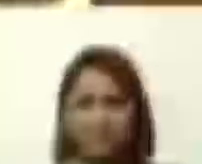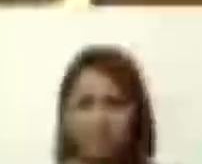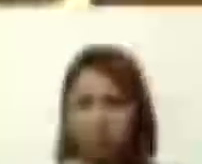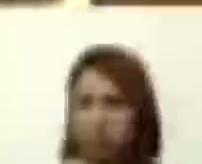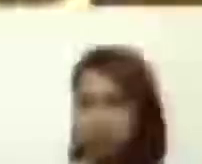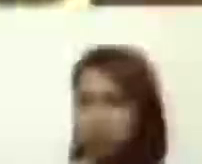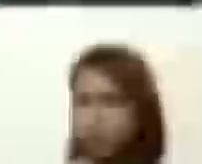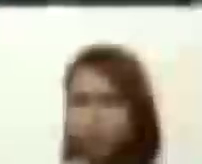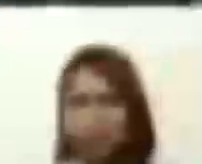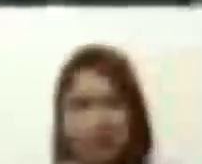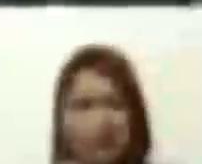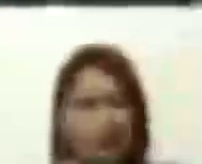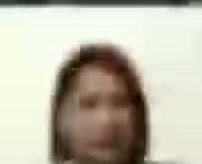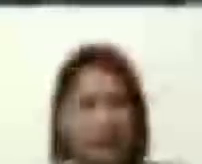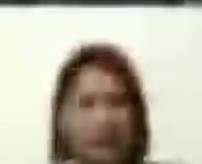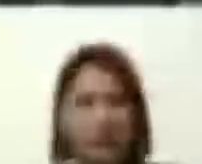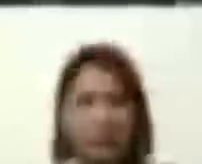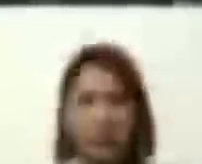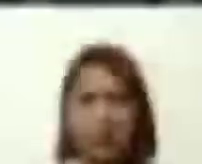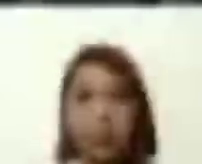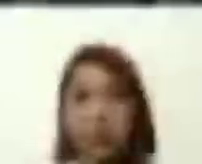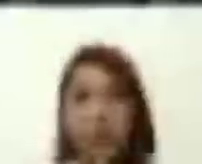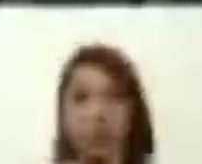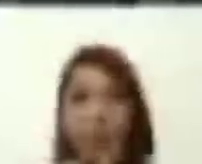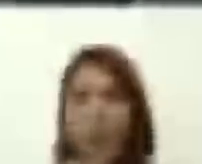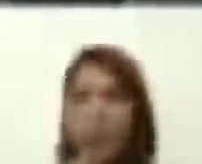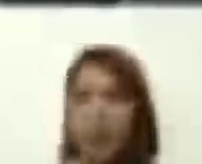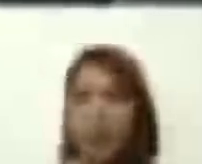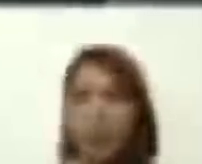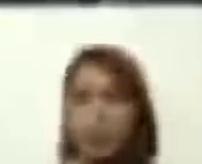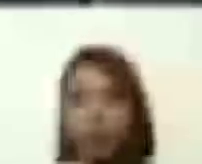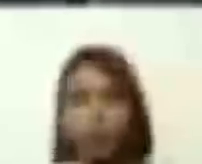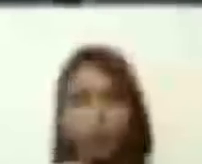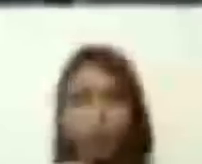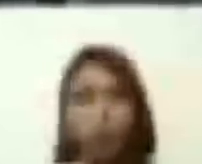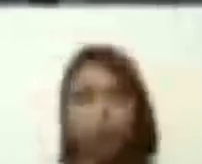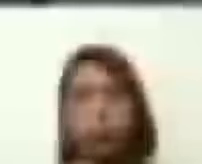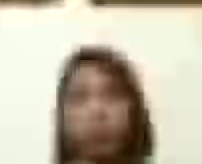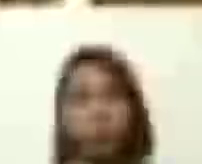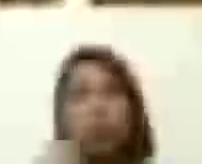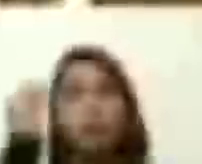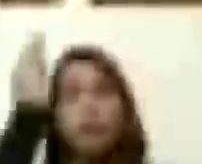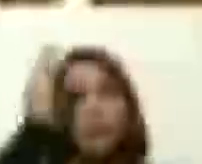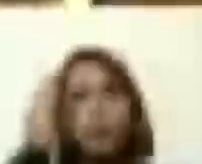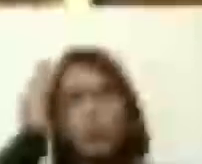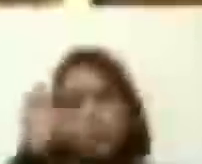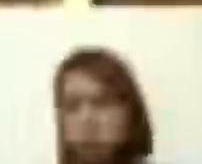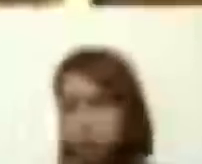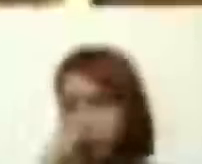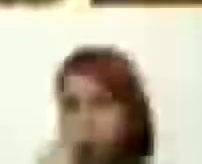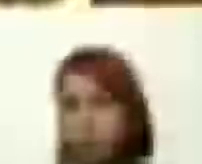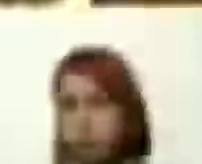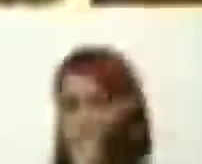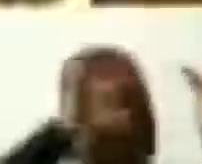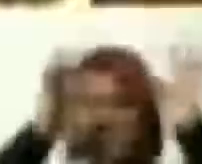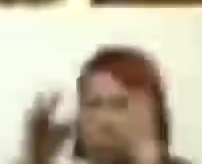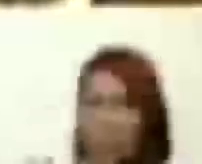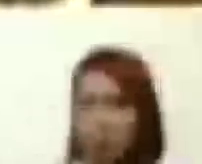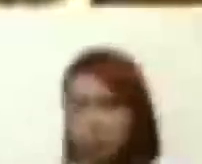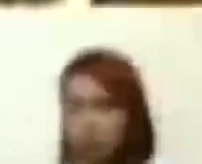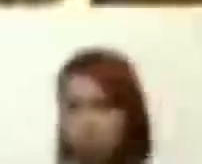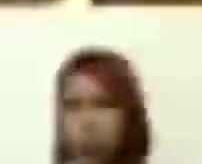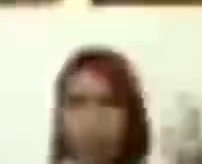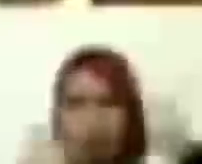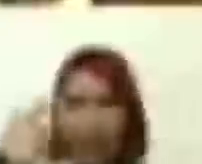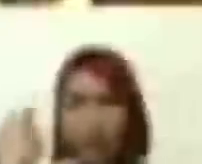del interinato y antes de que a Obama se le ocurriera lanzar esa resolución de